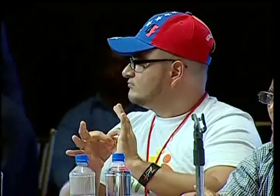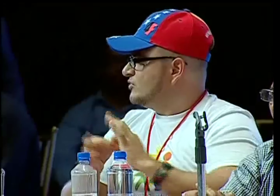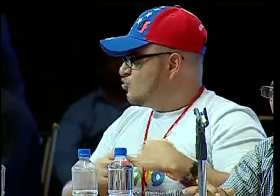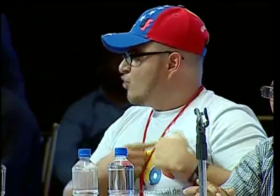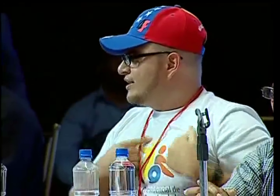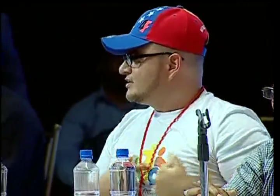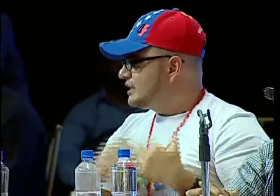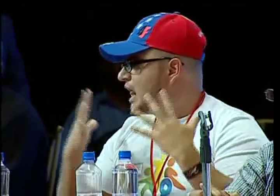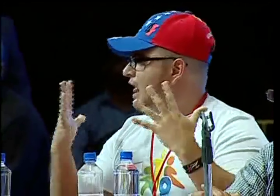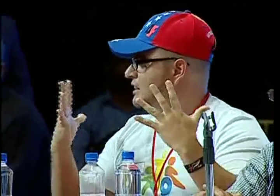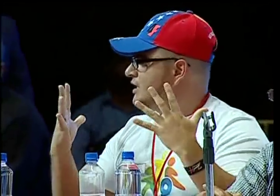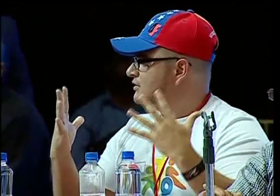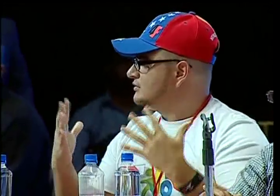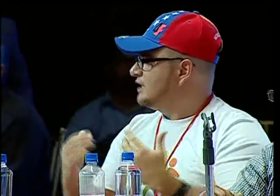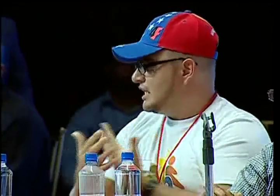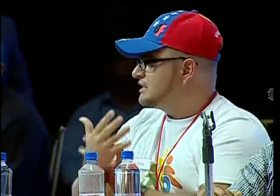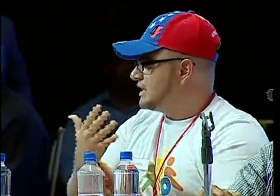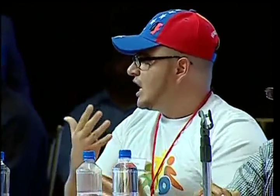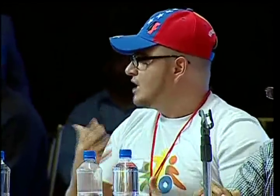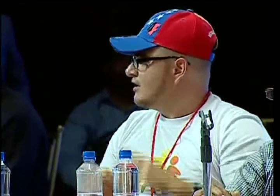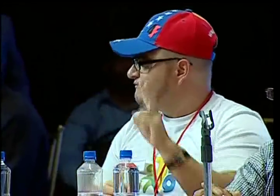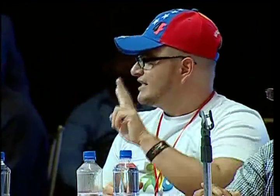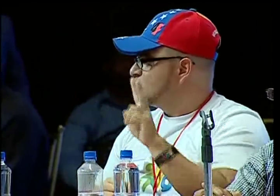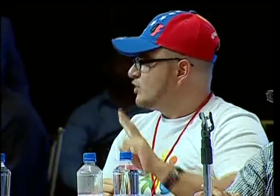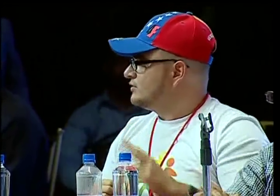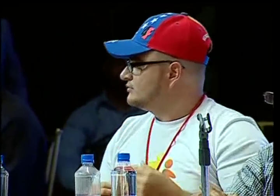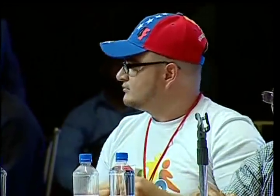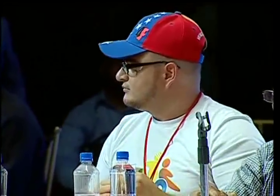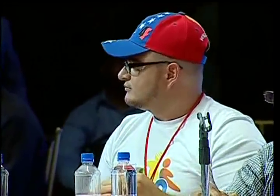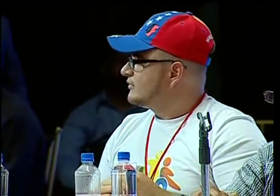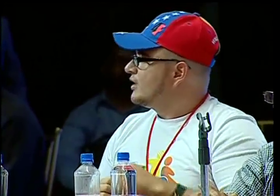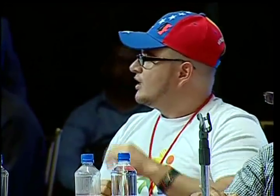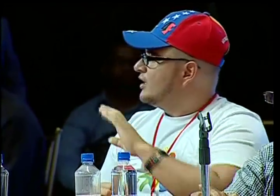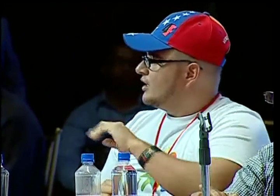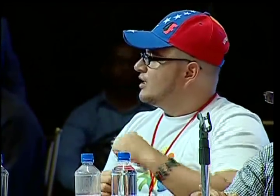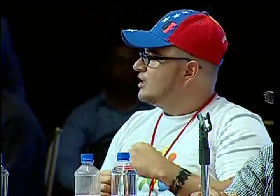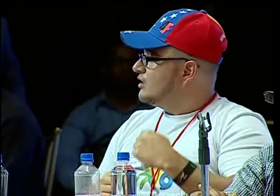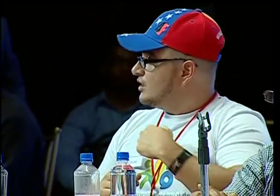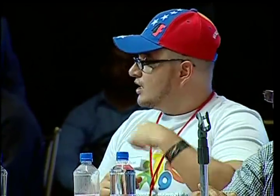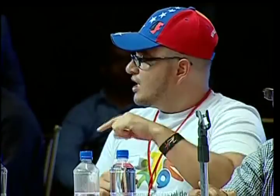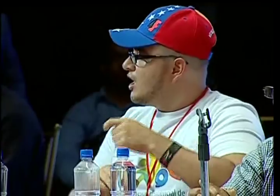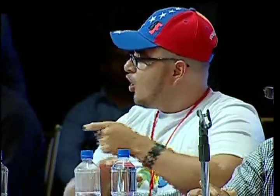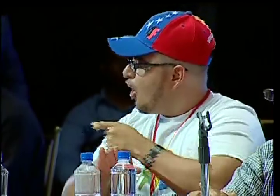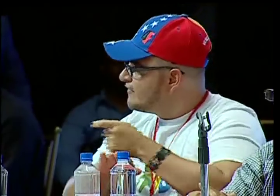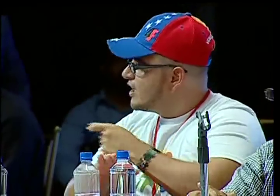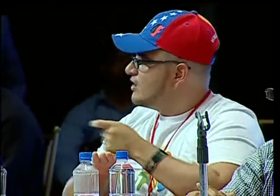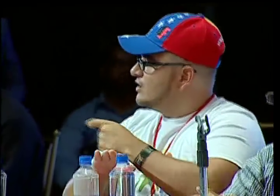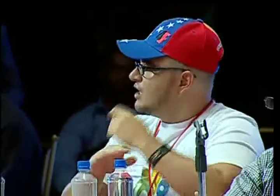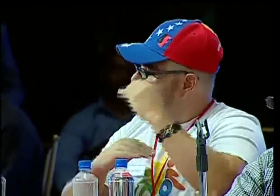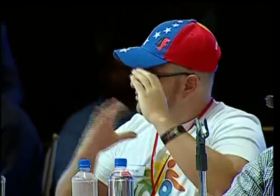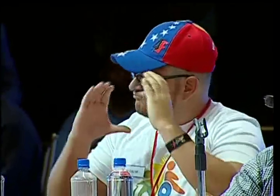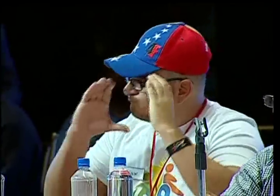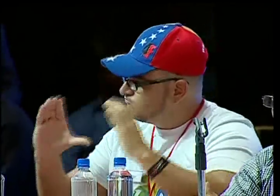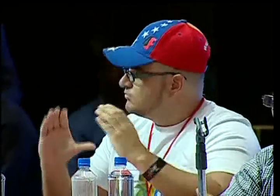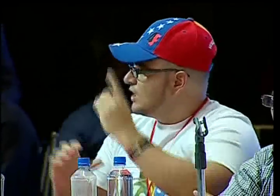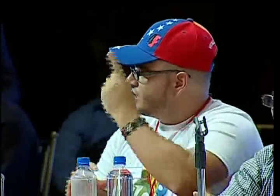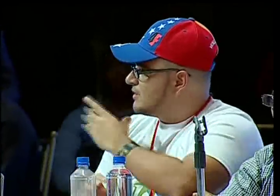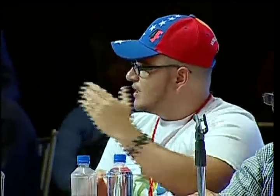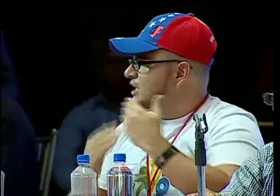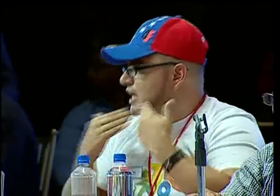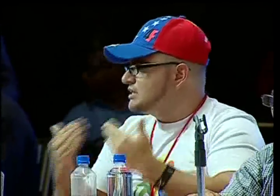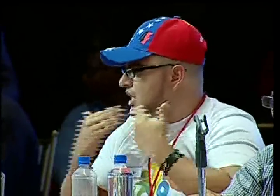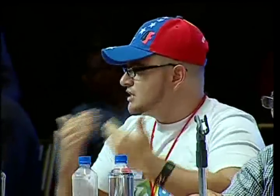a trabajar en unidad y de corazón grande por Venezuela. El